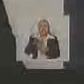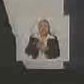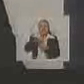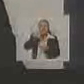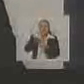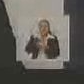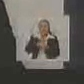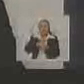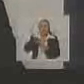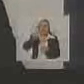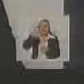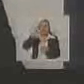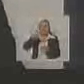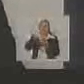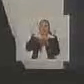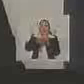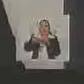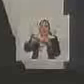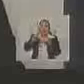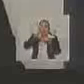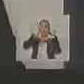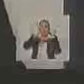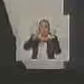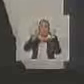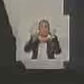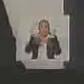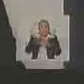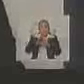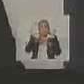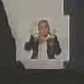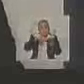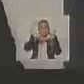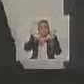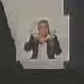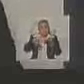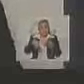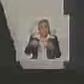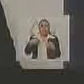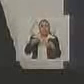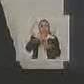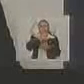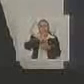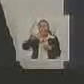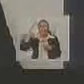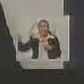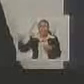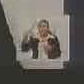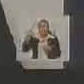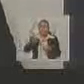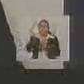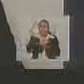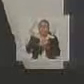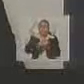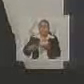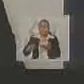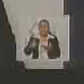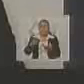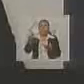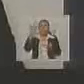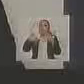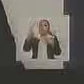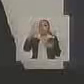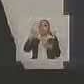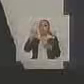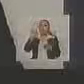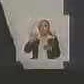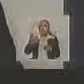delegación, la de estructura, la de base y la de honorarios. Vamos a poner en orden y a transparentar todos los ingresos por autogenerados, que es